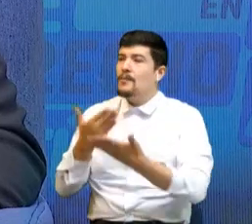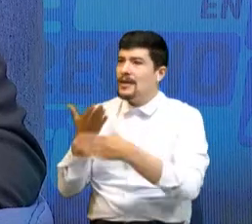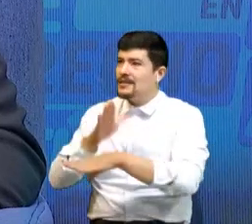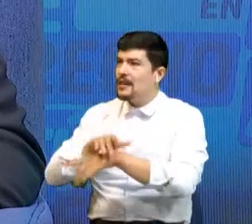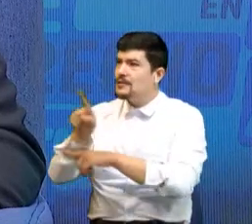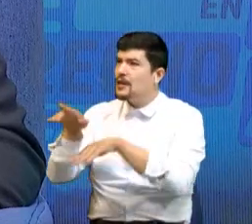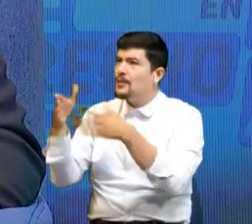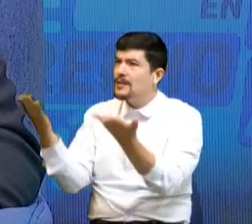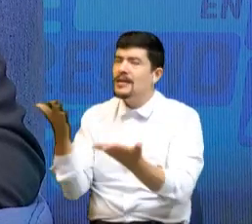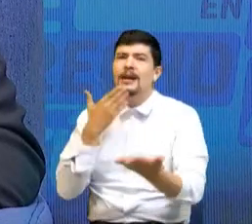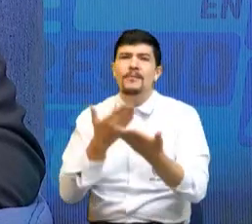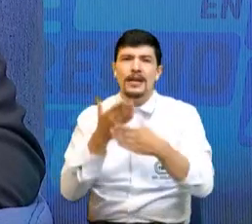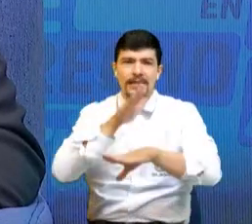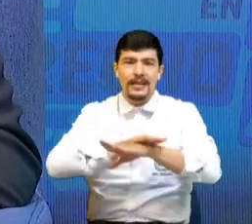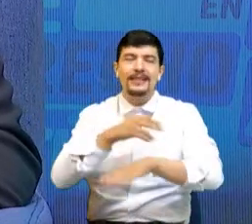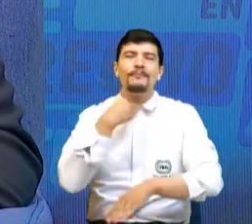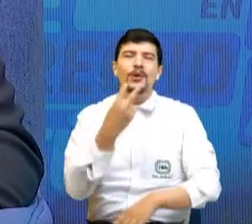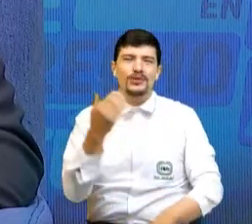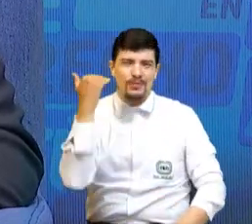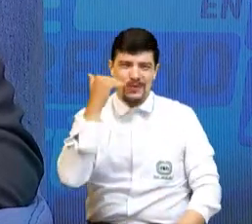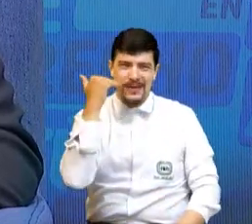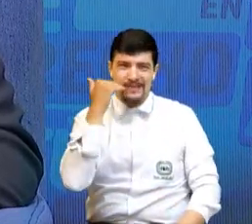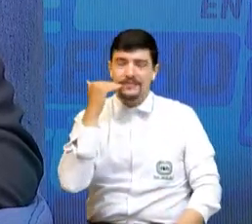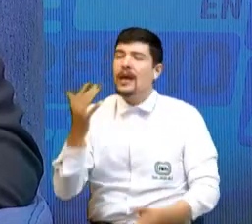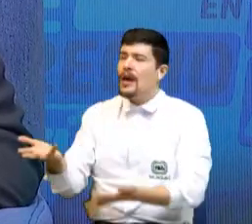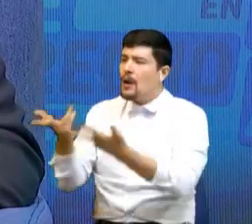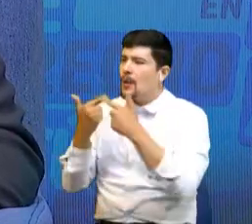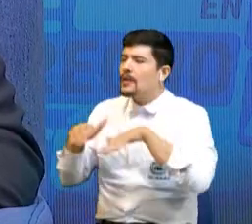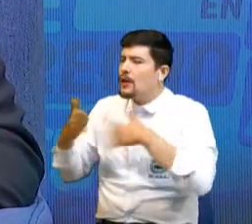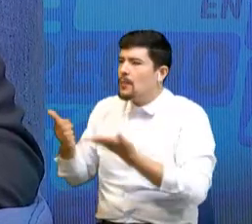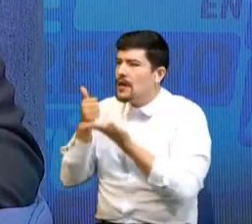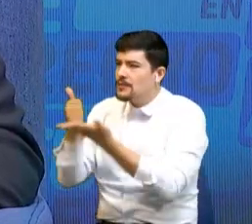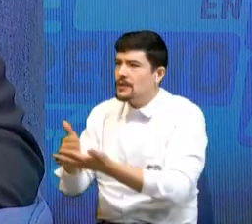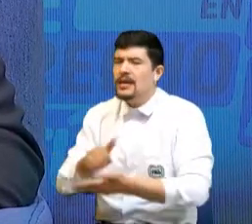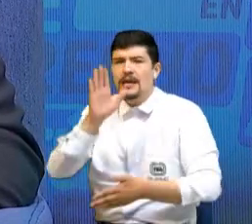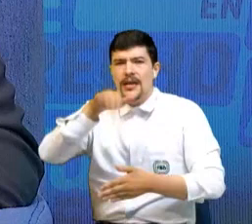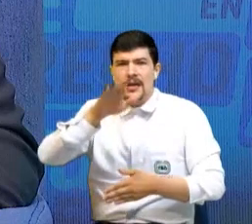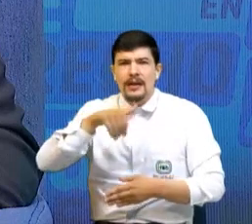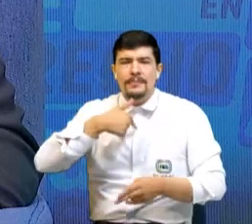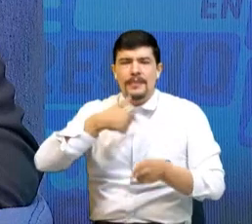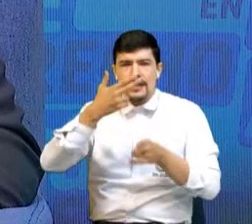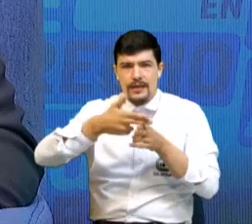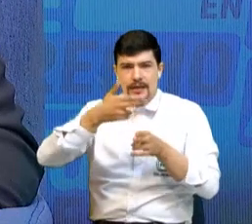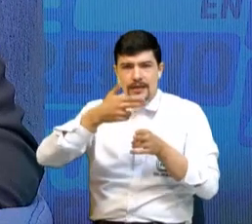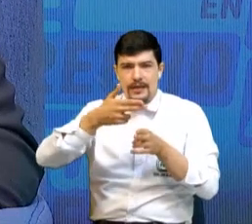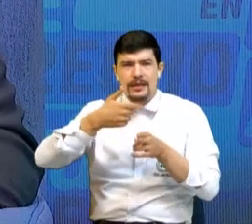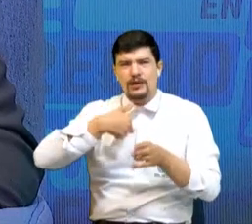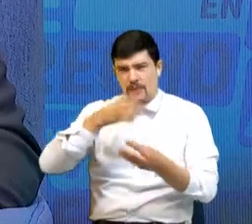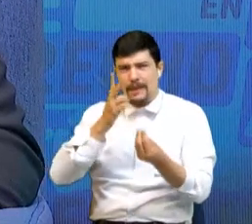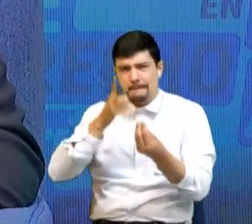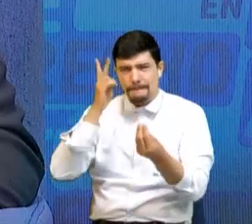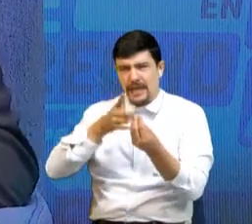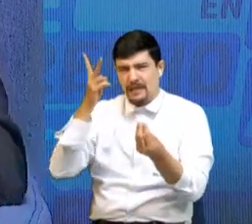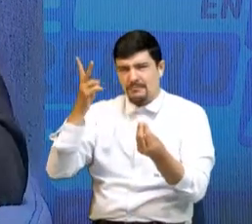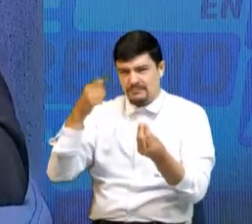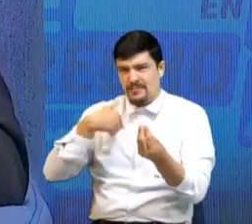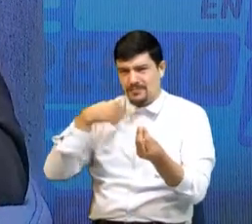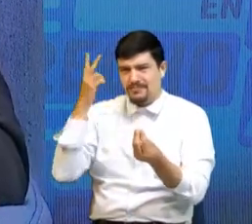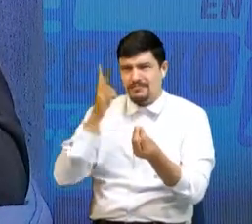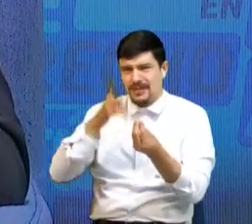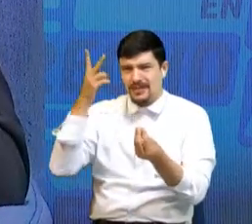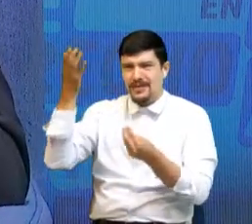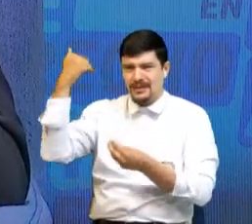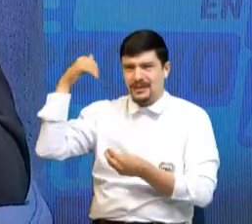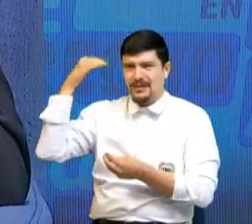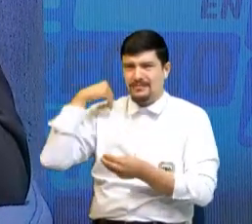¿cómo le va? Buenas tardes. Cuéntenos, ¿cómo le podemos ayudar? Su merced habla con una víctima. Cuéntenos. Que yo